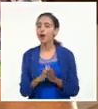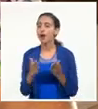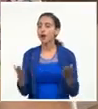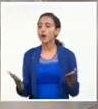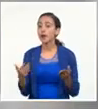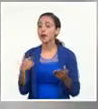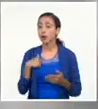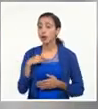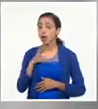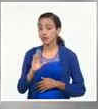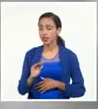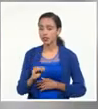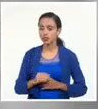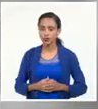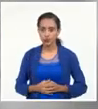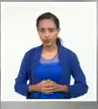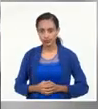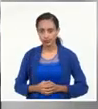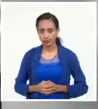había dictado.